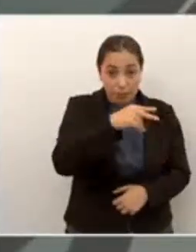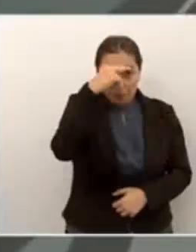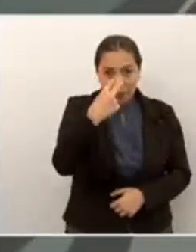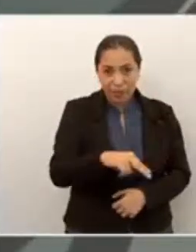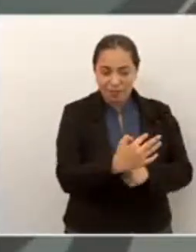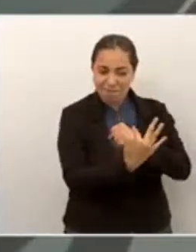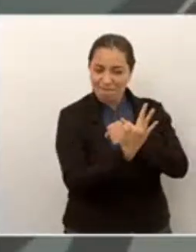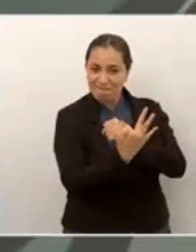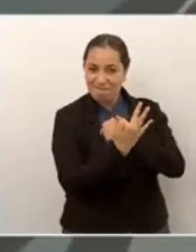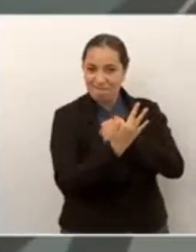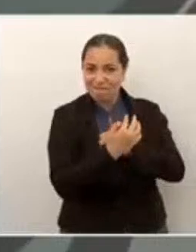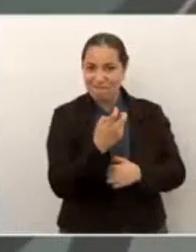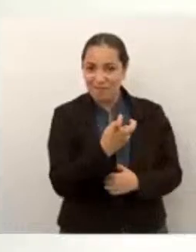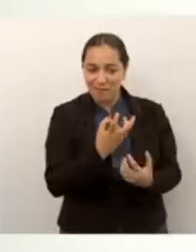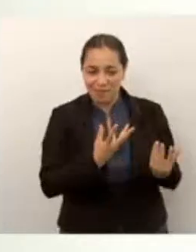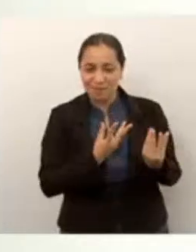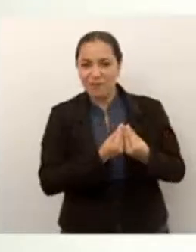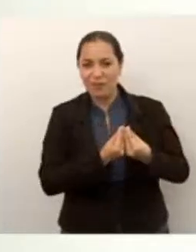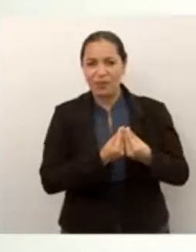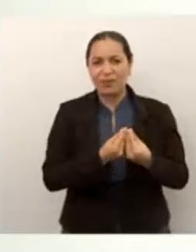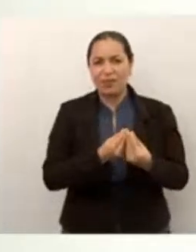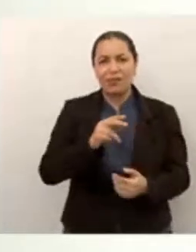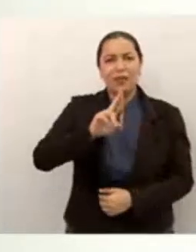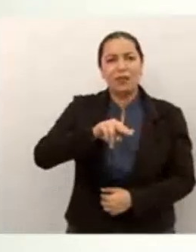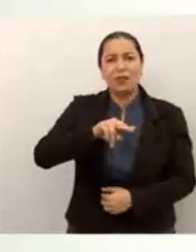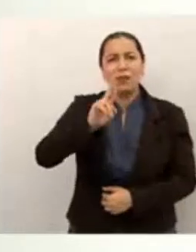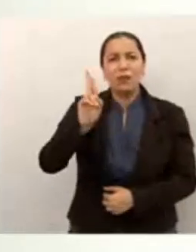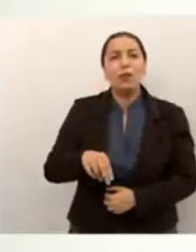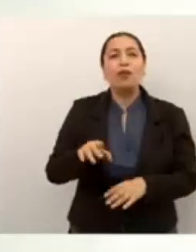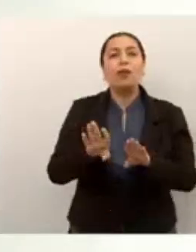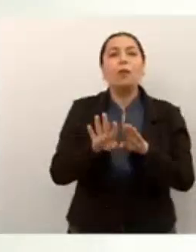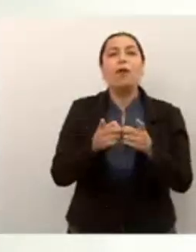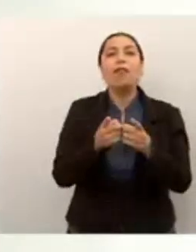Y nunca nos vamos a divorciar